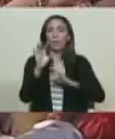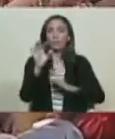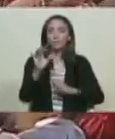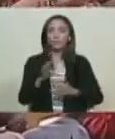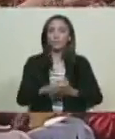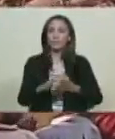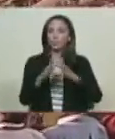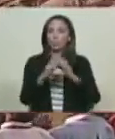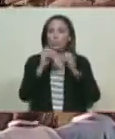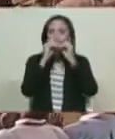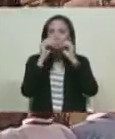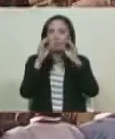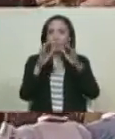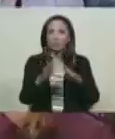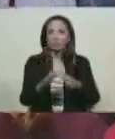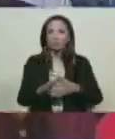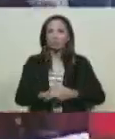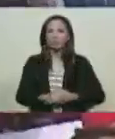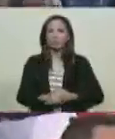Pido sus bendiciones